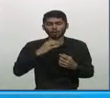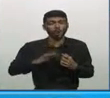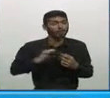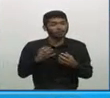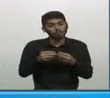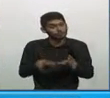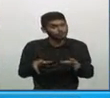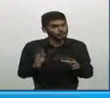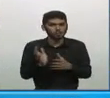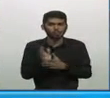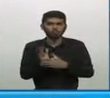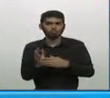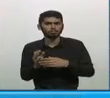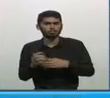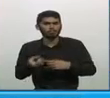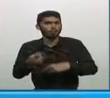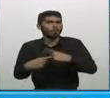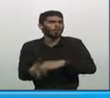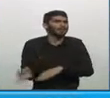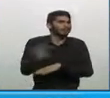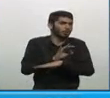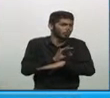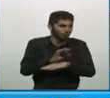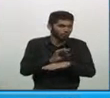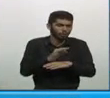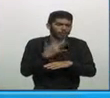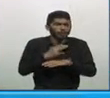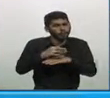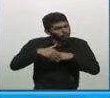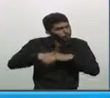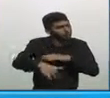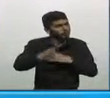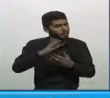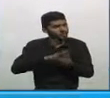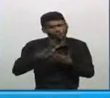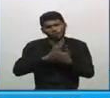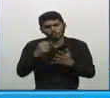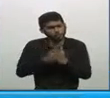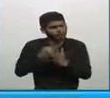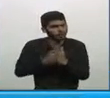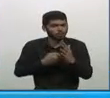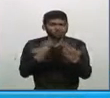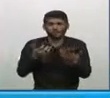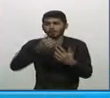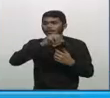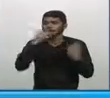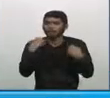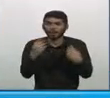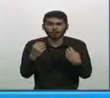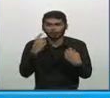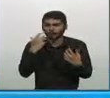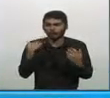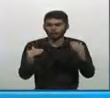arranca de cero y cualquiera puede estar entonces para eso sirven esta clase de partido para eso así ve la pretemporada para ir ganándose un lugar y